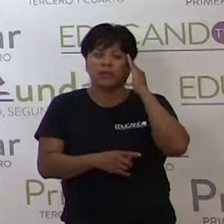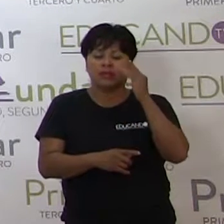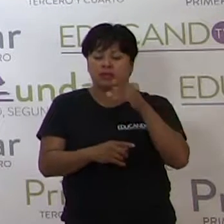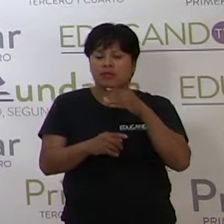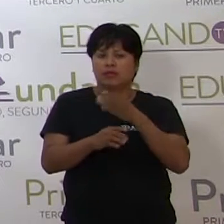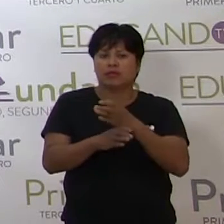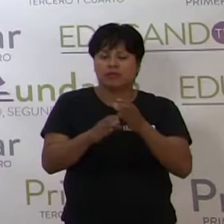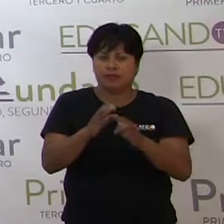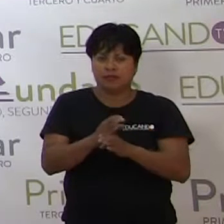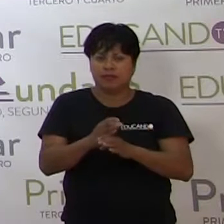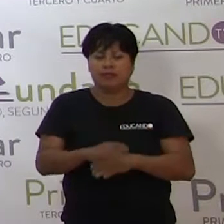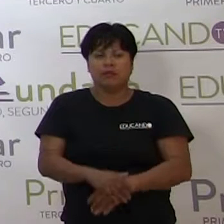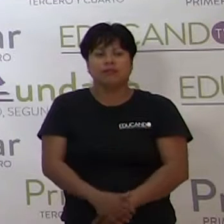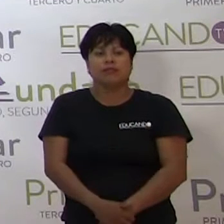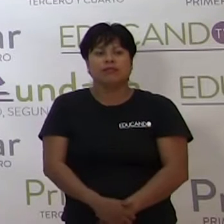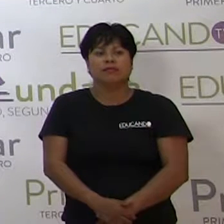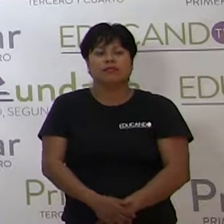identidades,